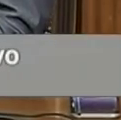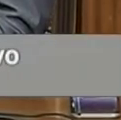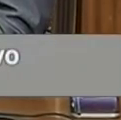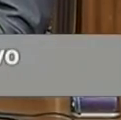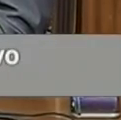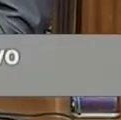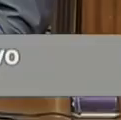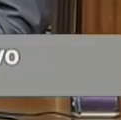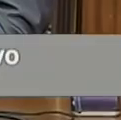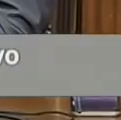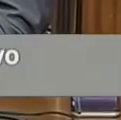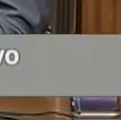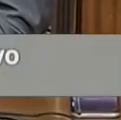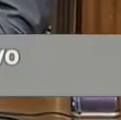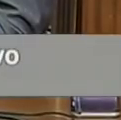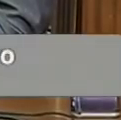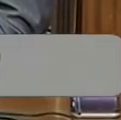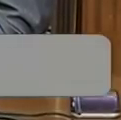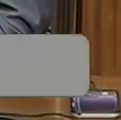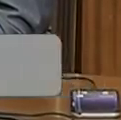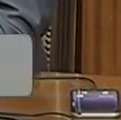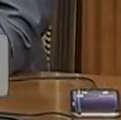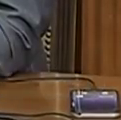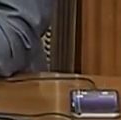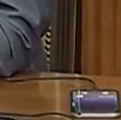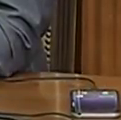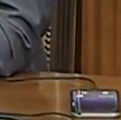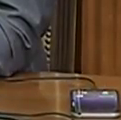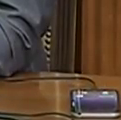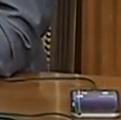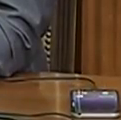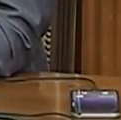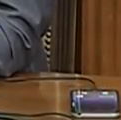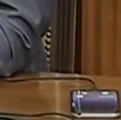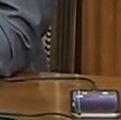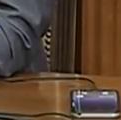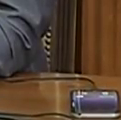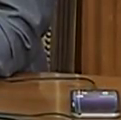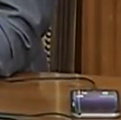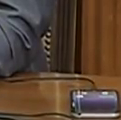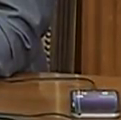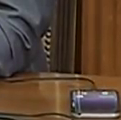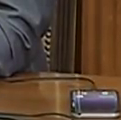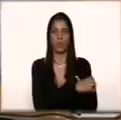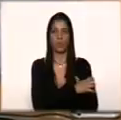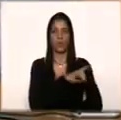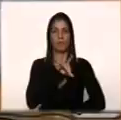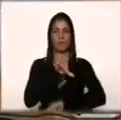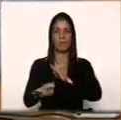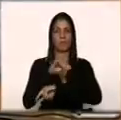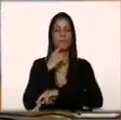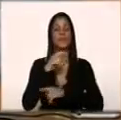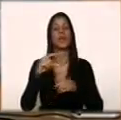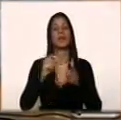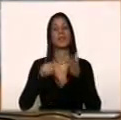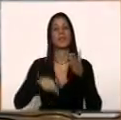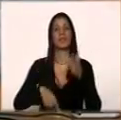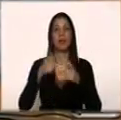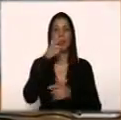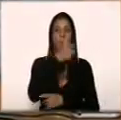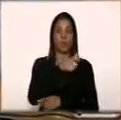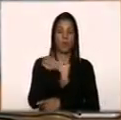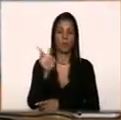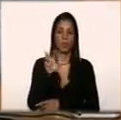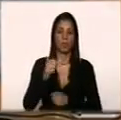solamente el final de una dictadura, sino además la traición del pacto de punto fijo hacia el pueblo venezolano, que de manera valiente